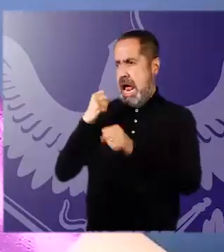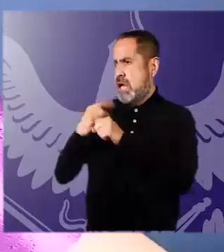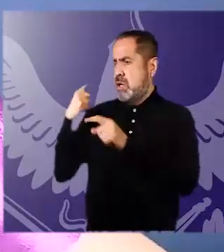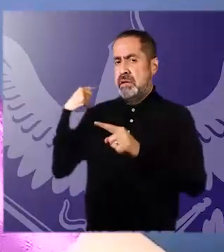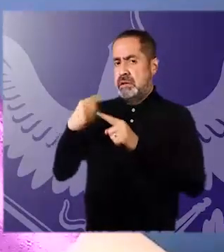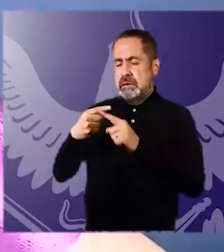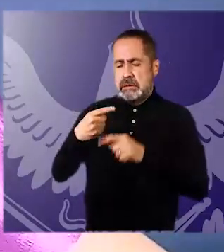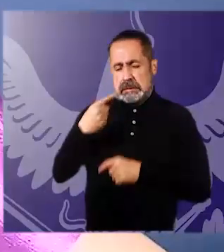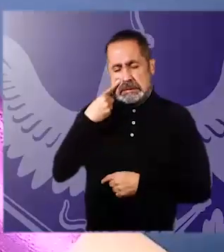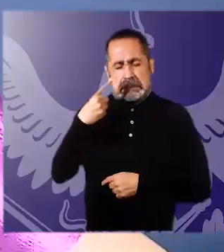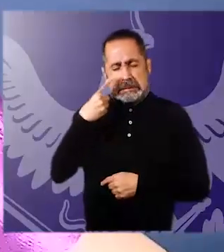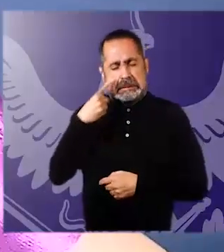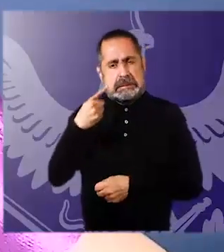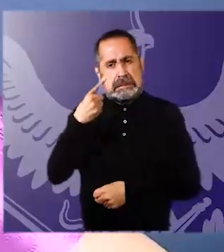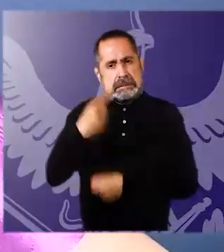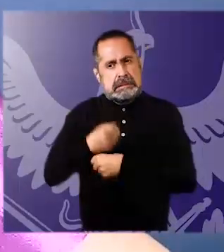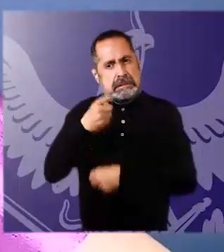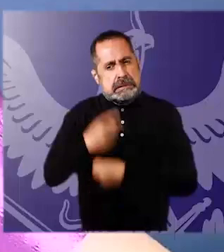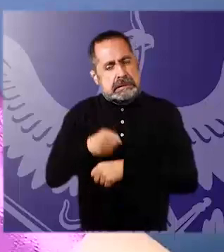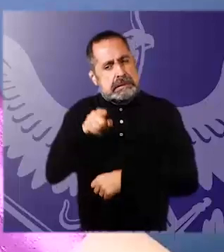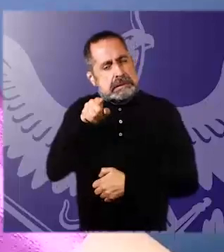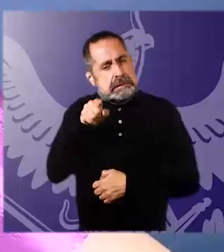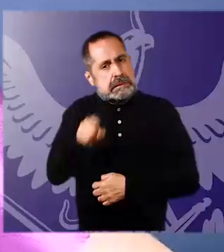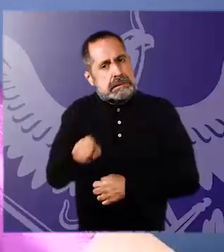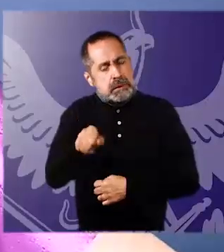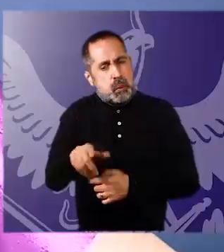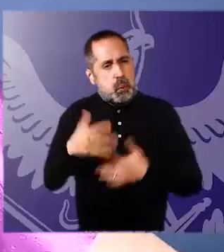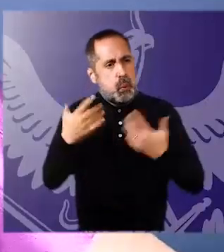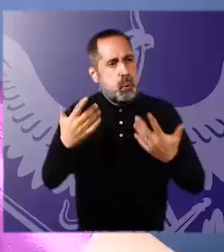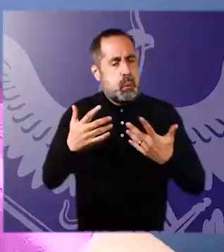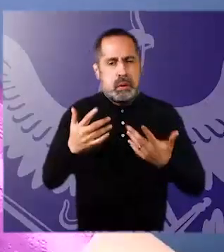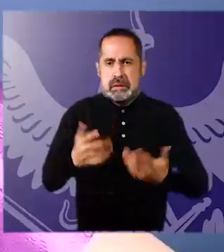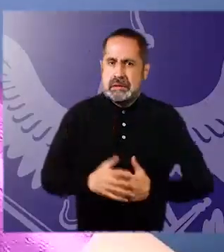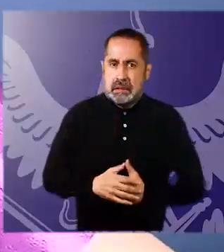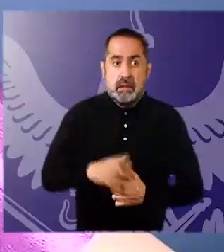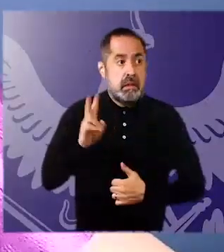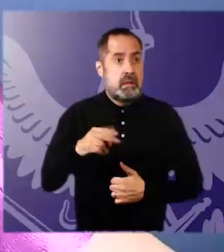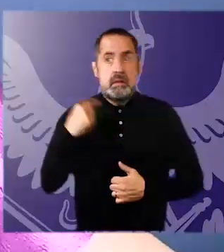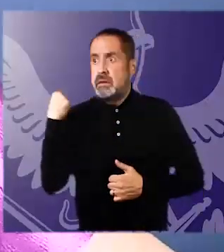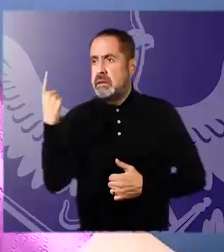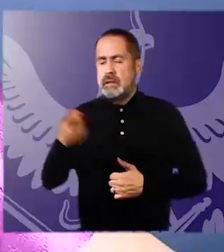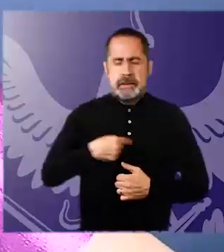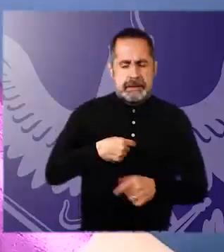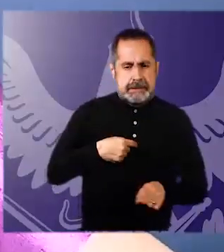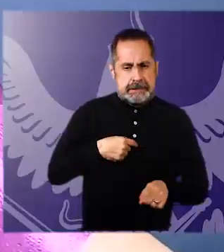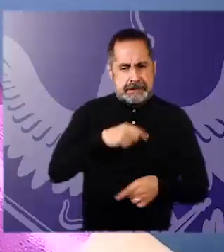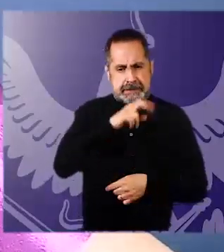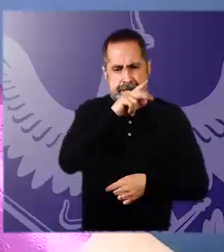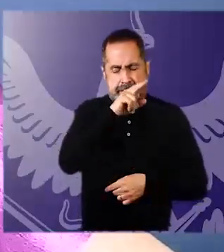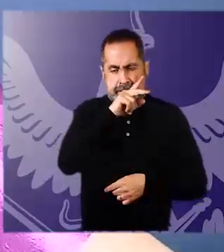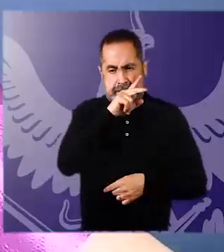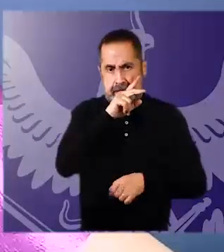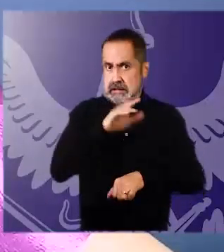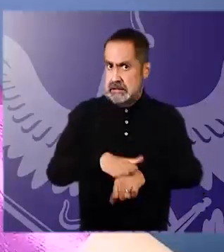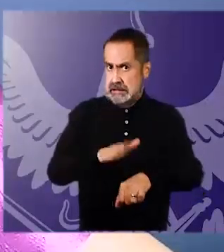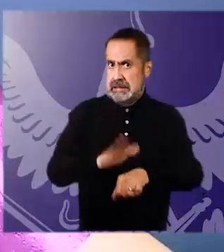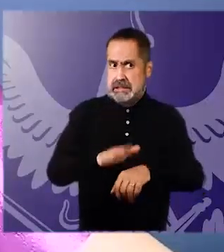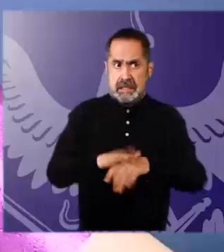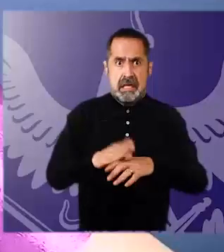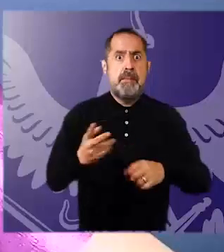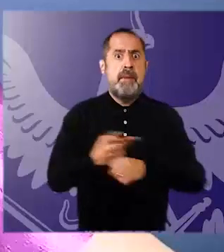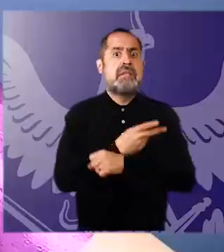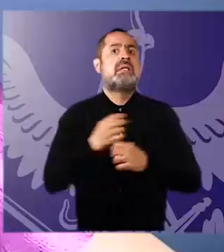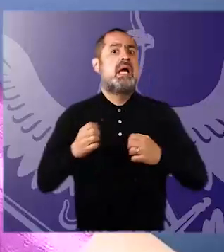2 décadas ha ocupado uno de los primeros lugares, situación que llevó a una preocupación y